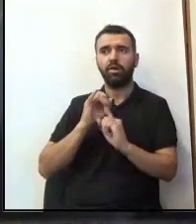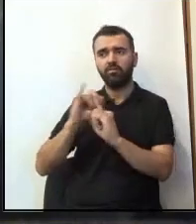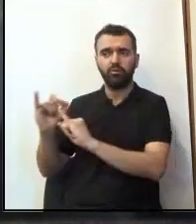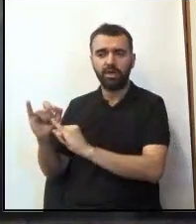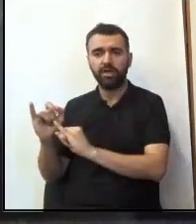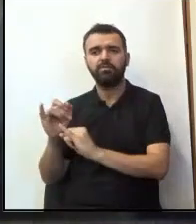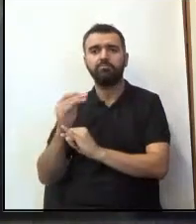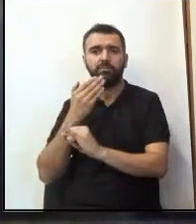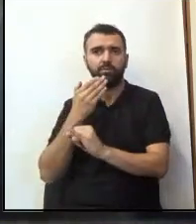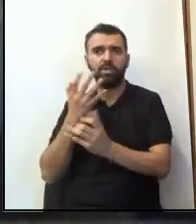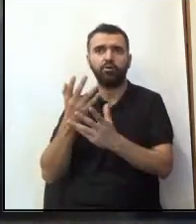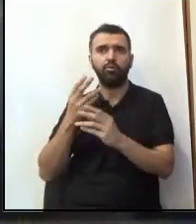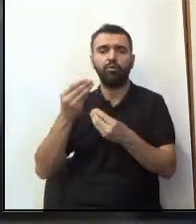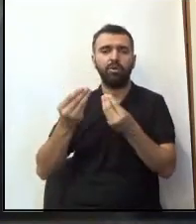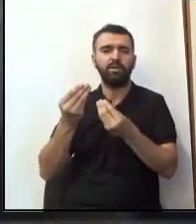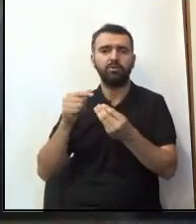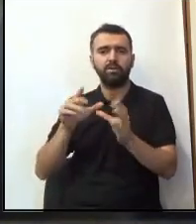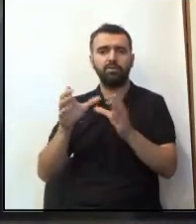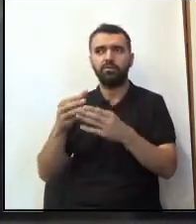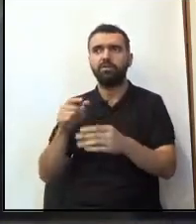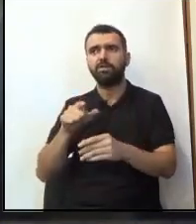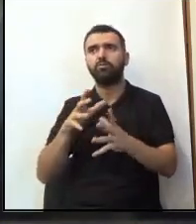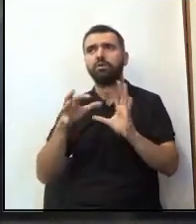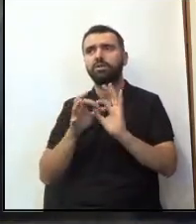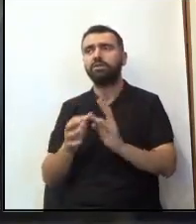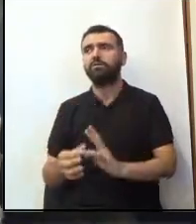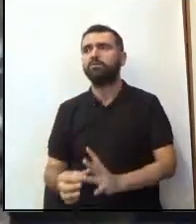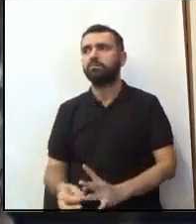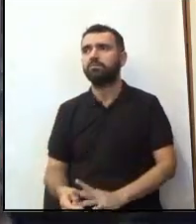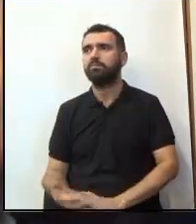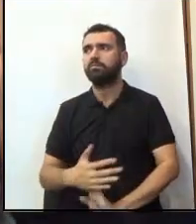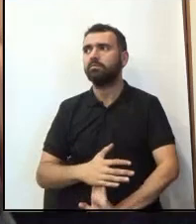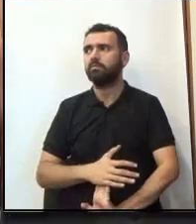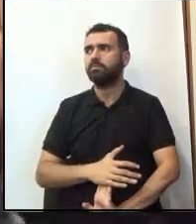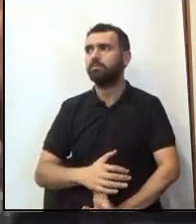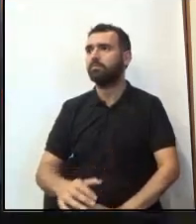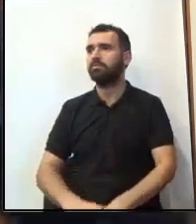también de cómo se dio esta comisión. Eso, muchas gracias.